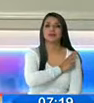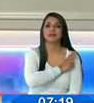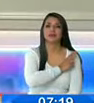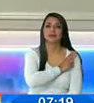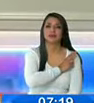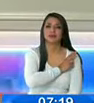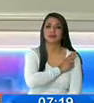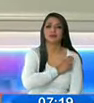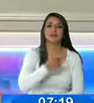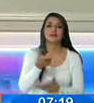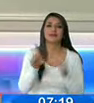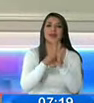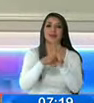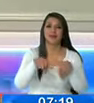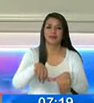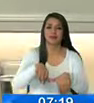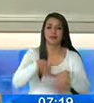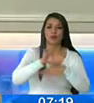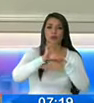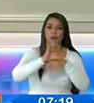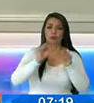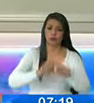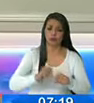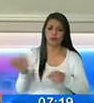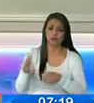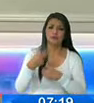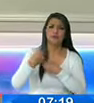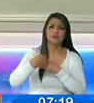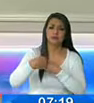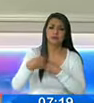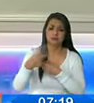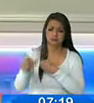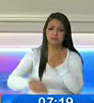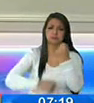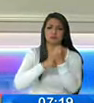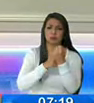universidades del país. Concurran a colaborar con nosotros